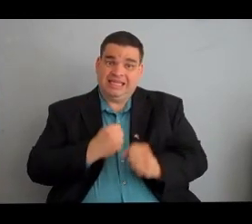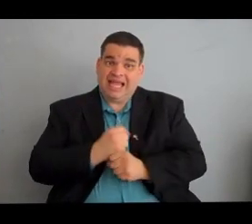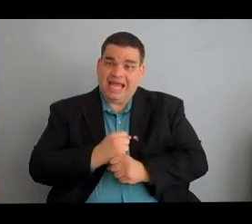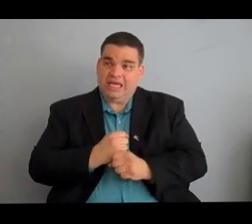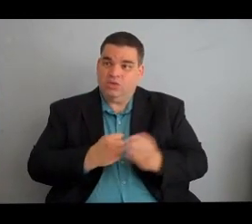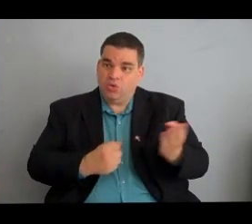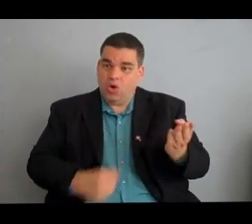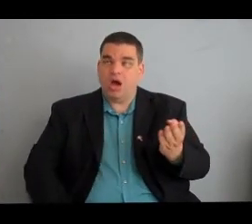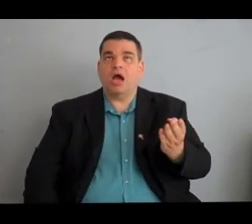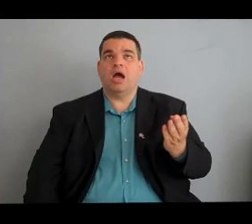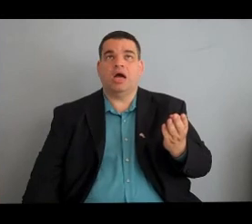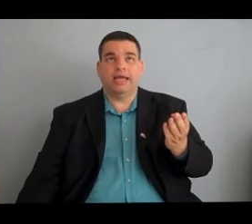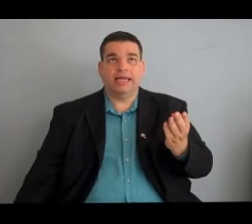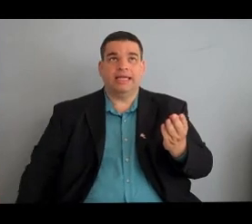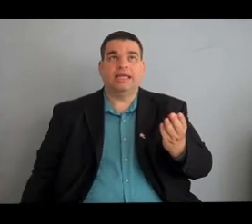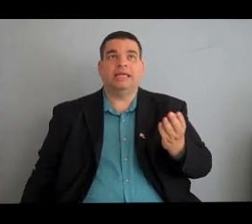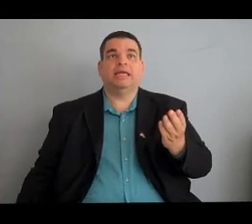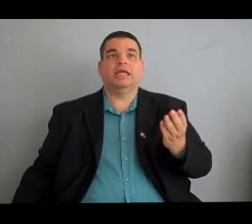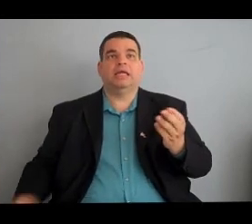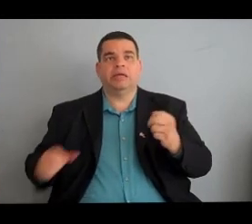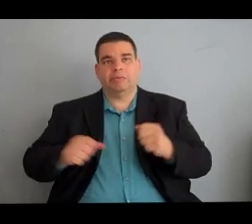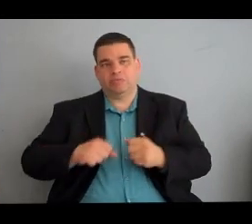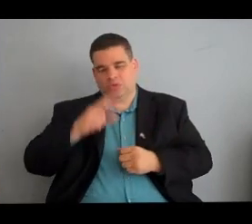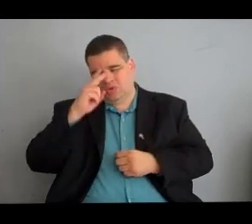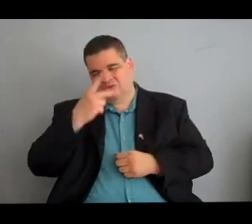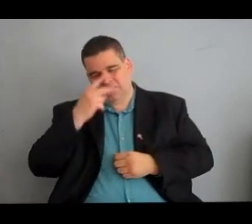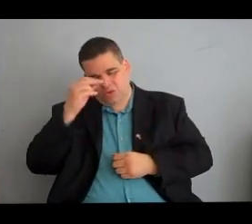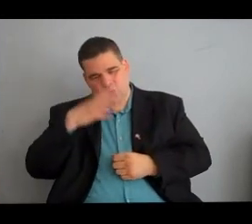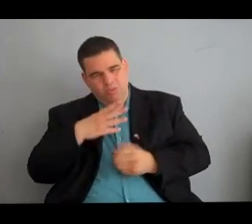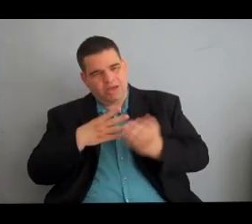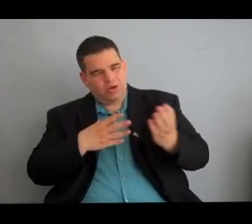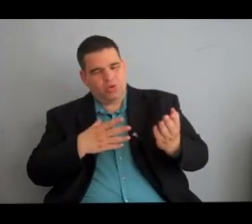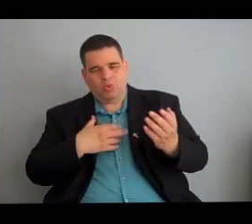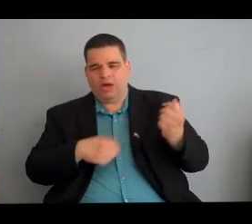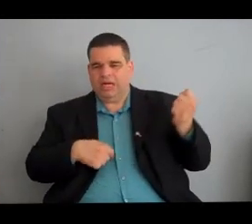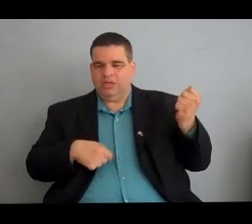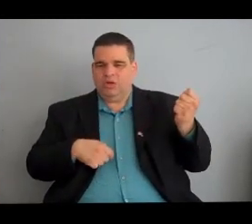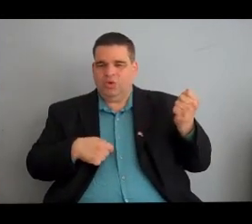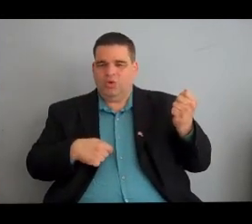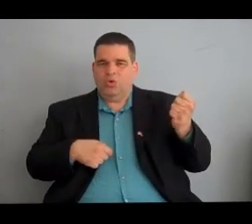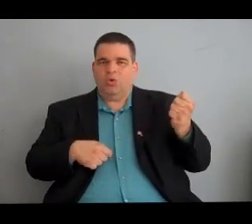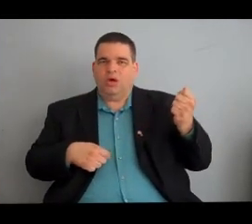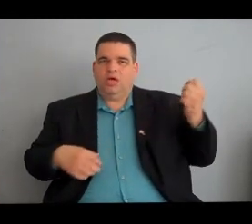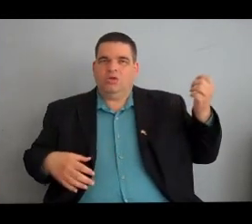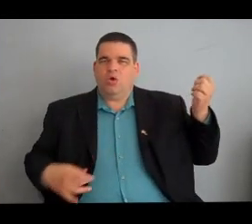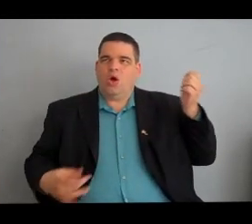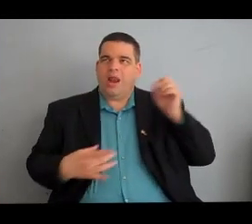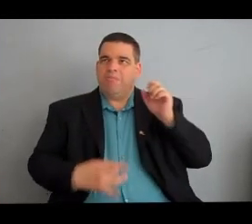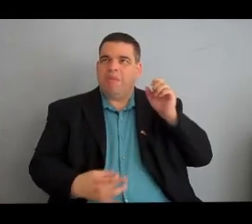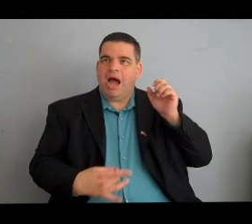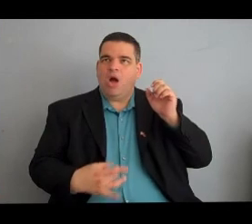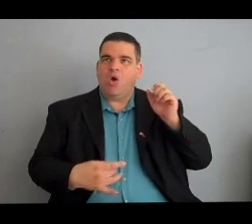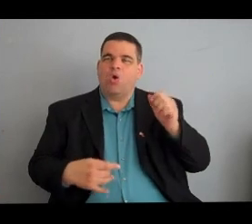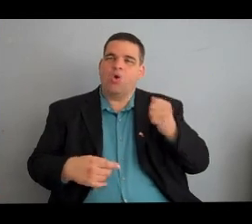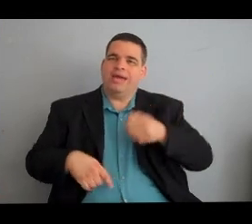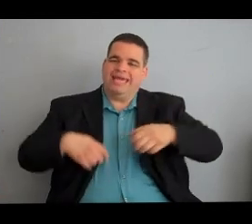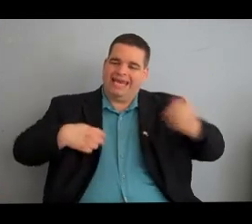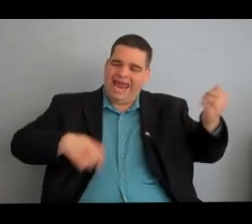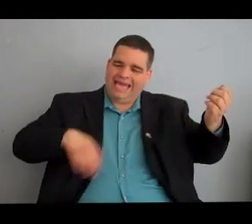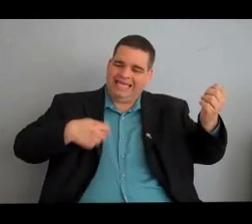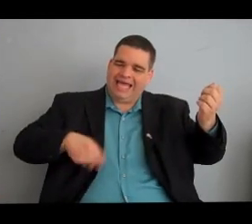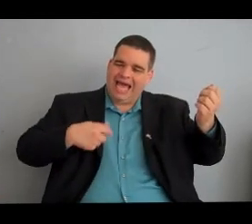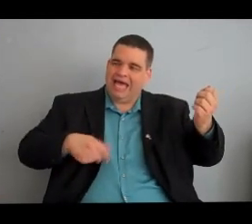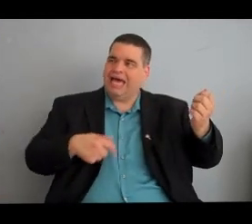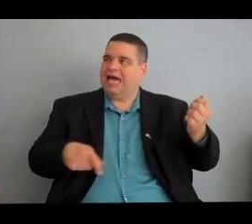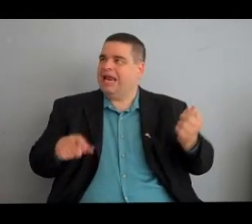humano que según toca el cuatro, el bajo y la guitarra es excepcional, uno de los grandes músicos que esta patria no ha